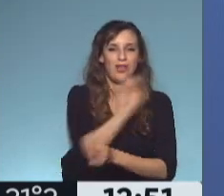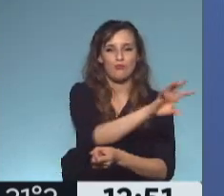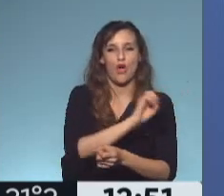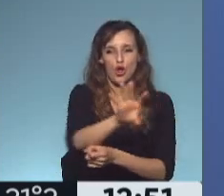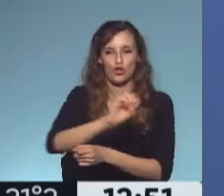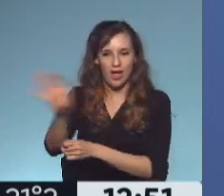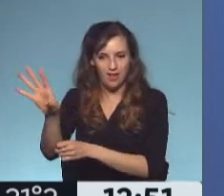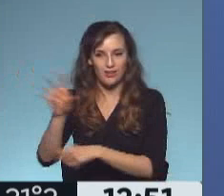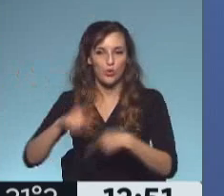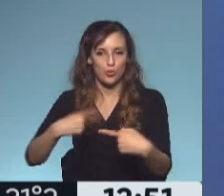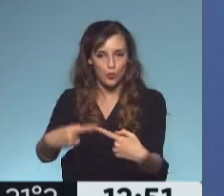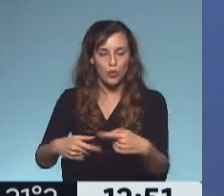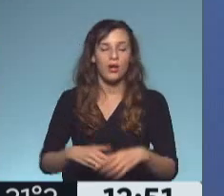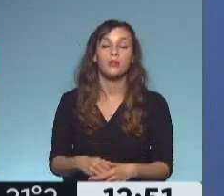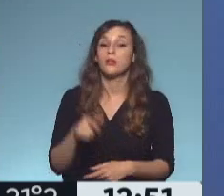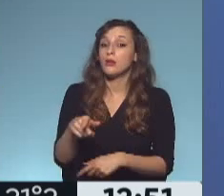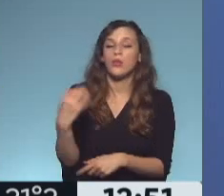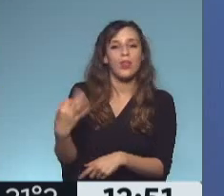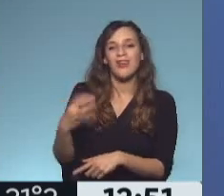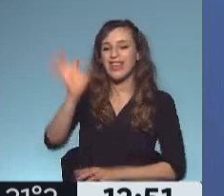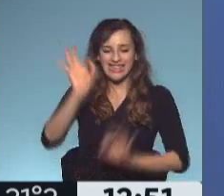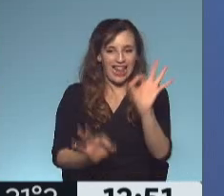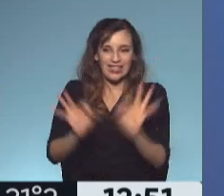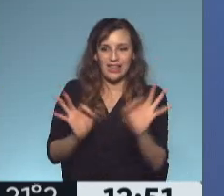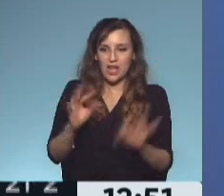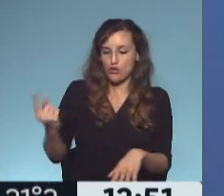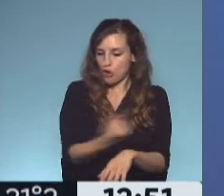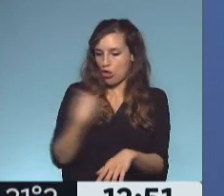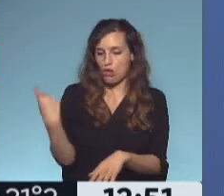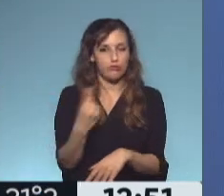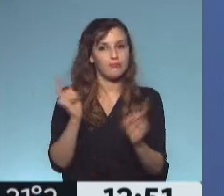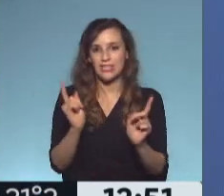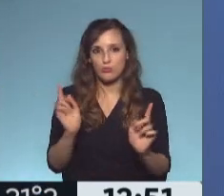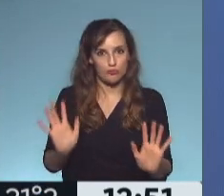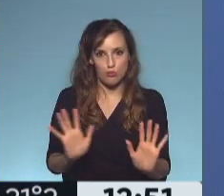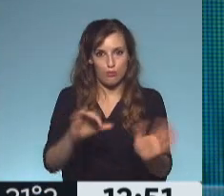que esto tiene que ser una estrategia global, porque si no, aquí no se va a